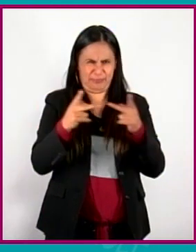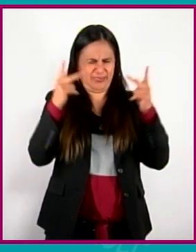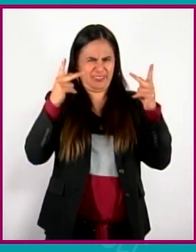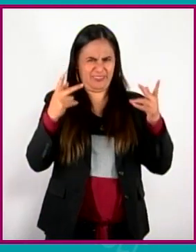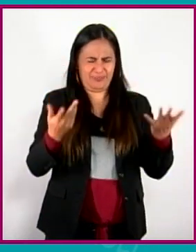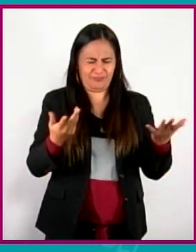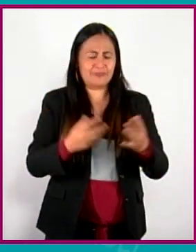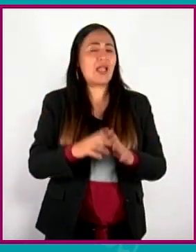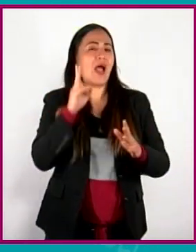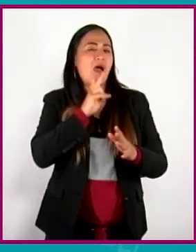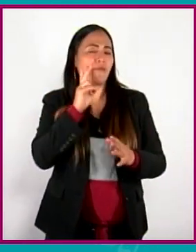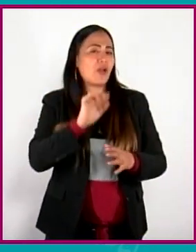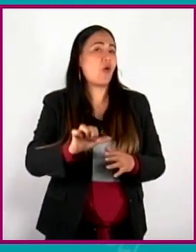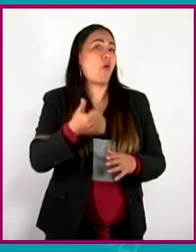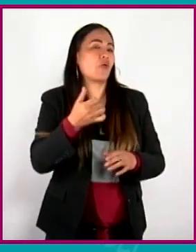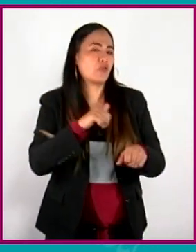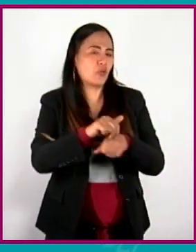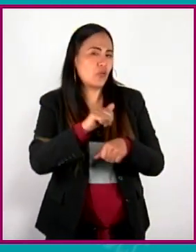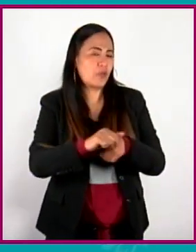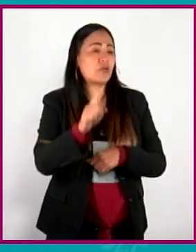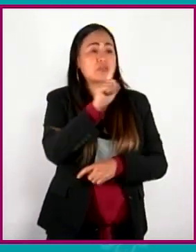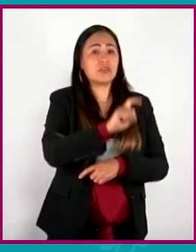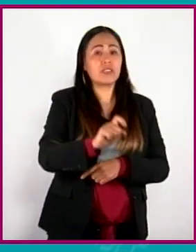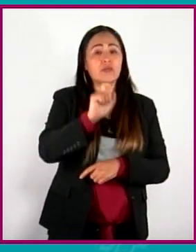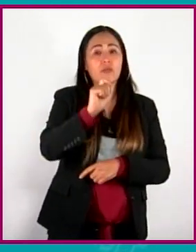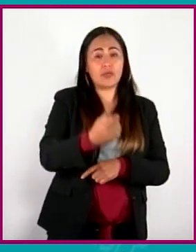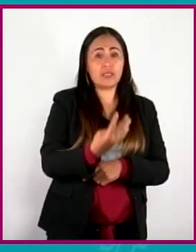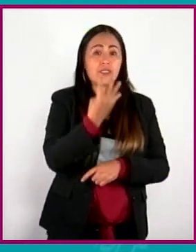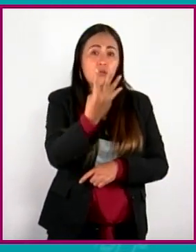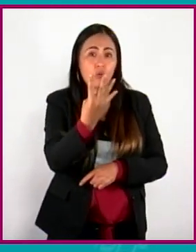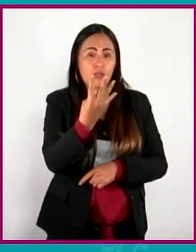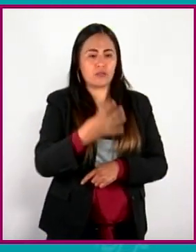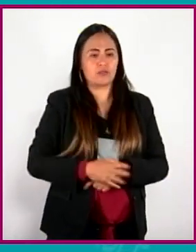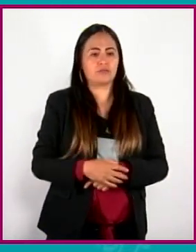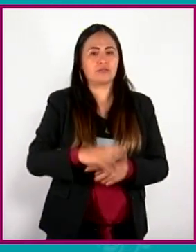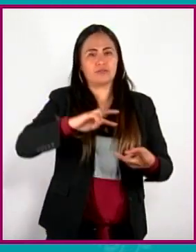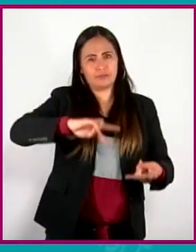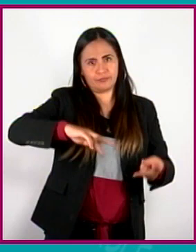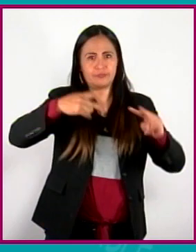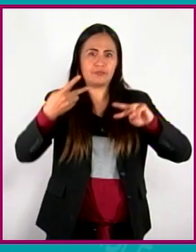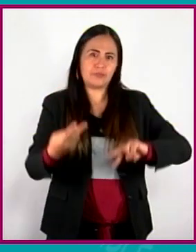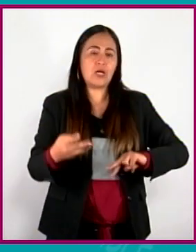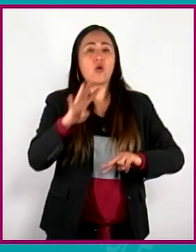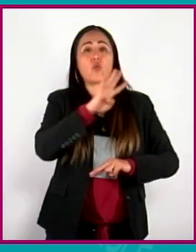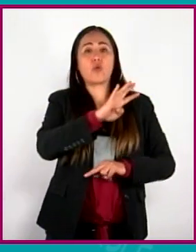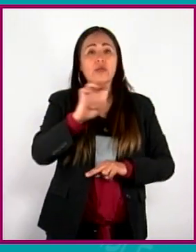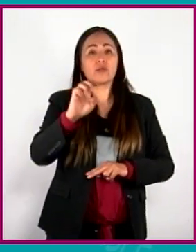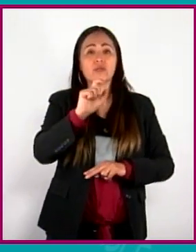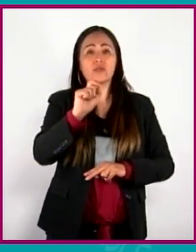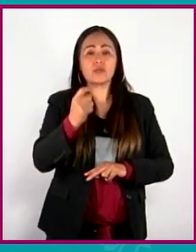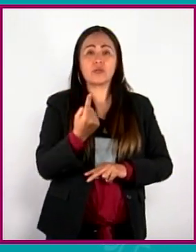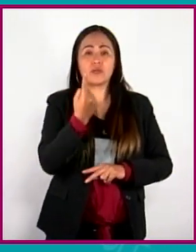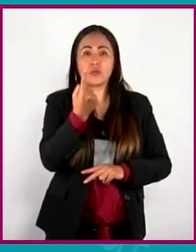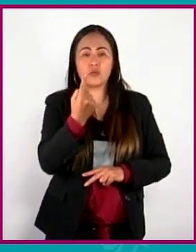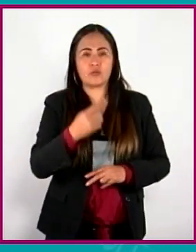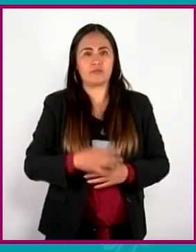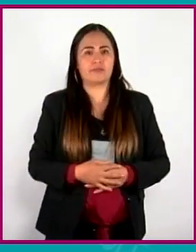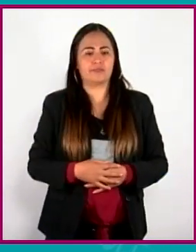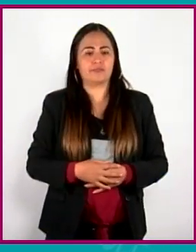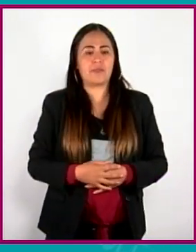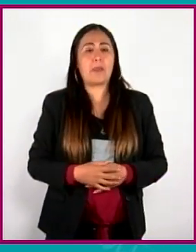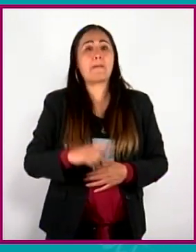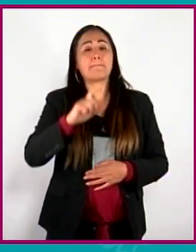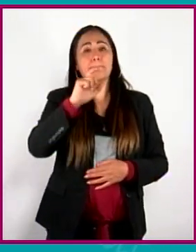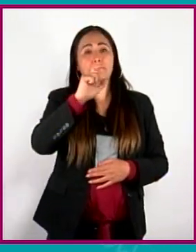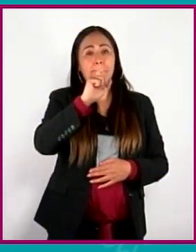Tomemos otro número. El 124 y su simétrico, es decir, el número 421. Entonces,